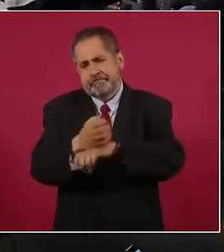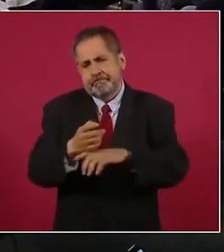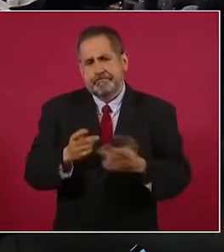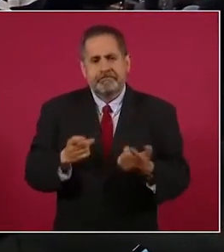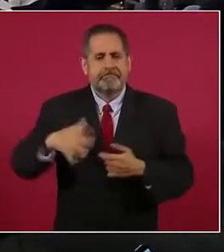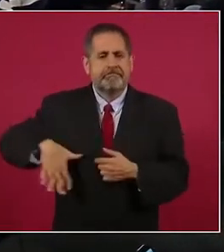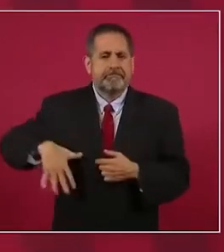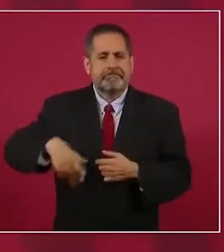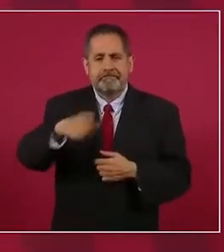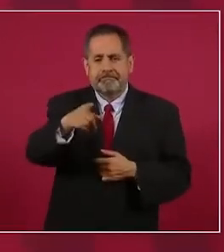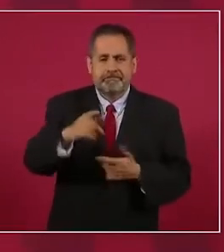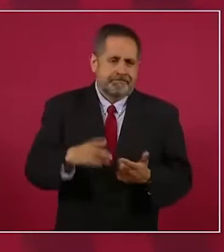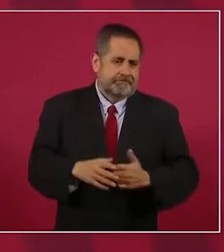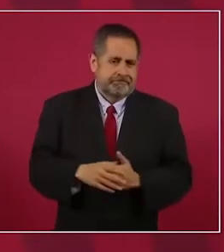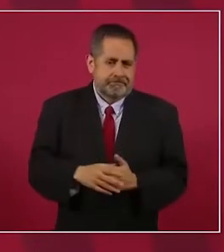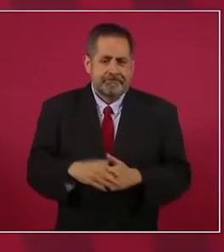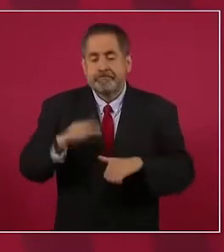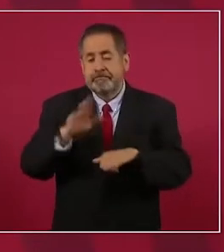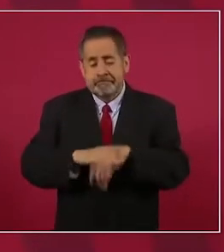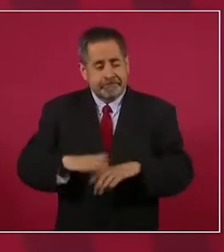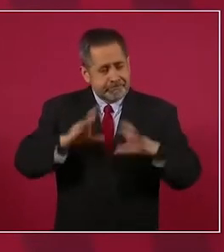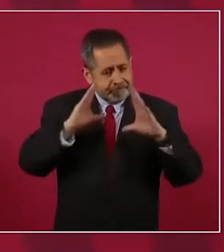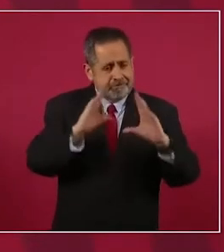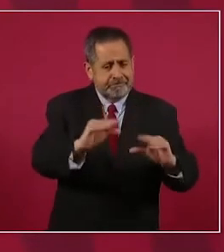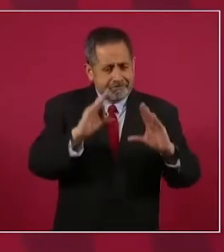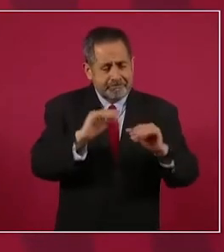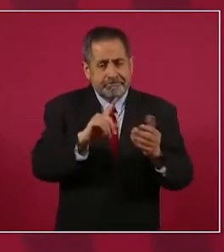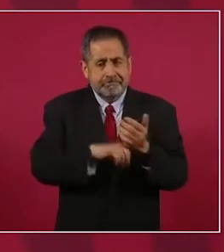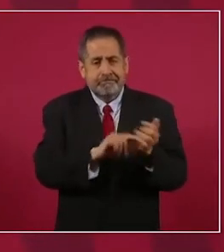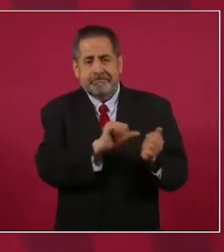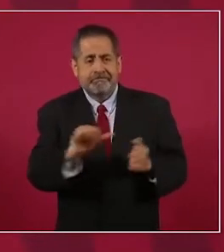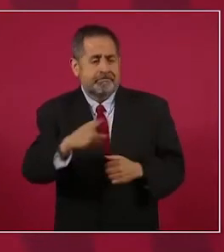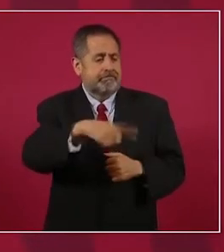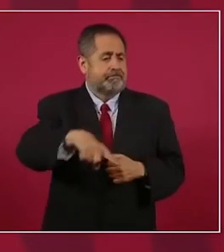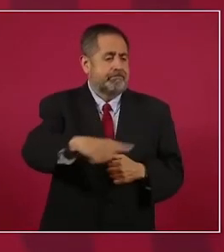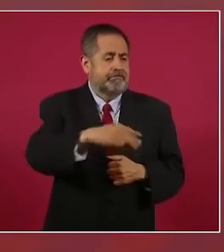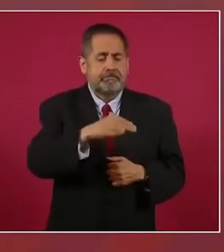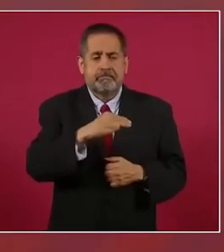lo mencionas, más a los policías municipales.